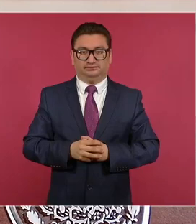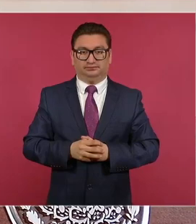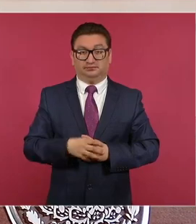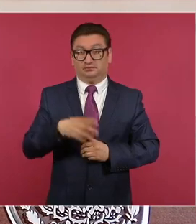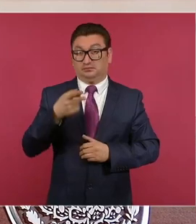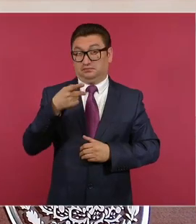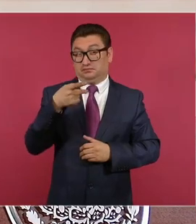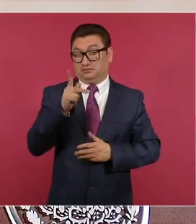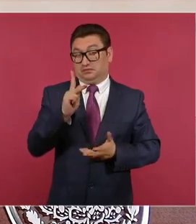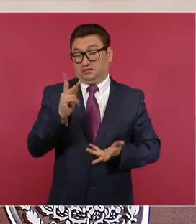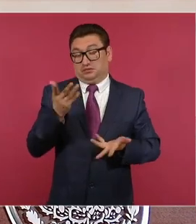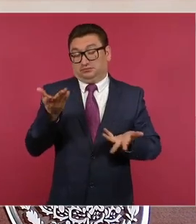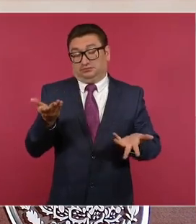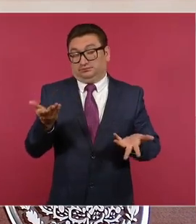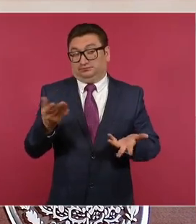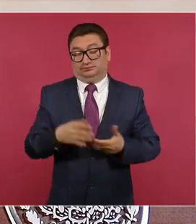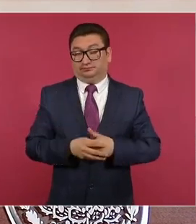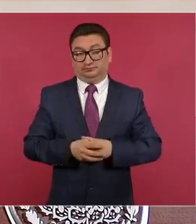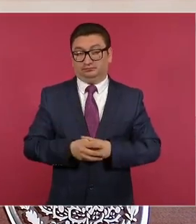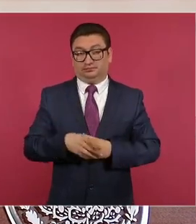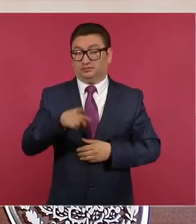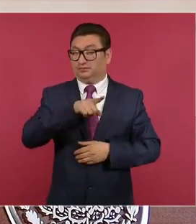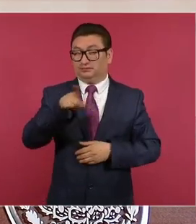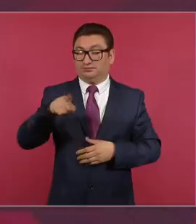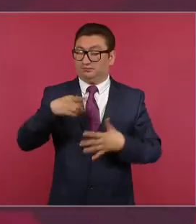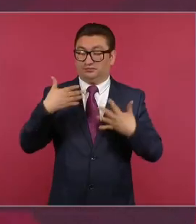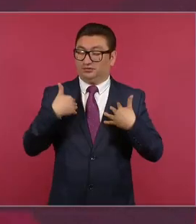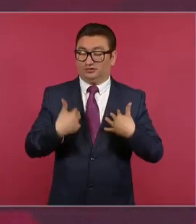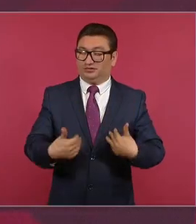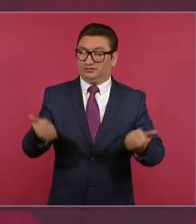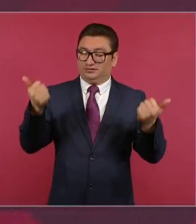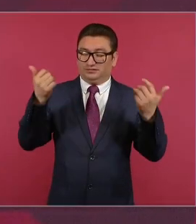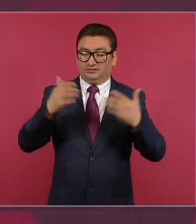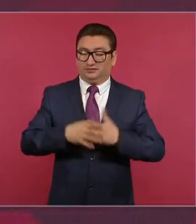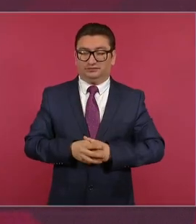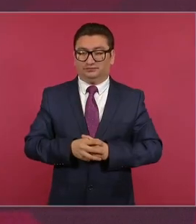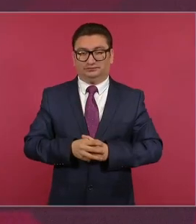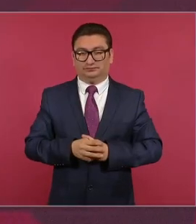pero ¿no entienden?